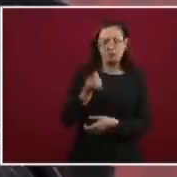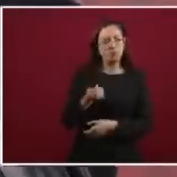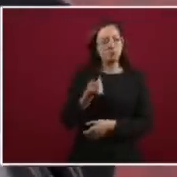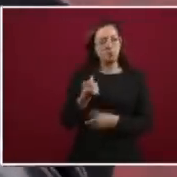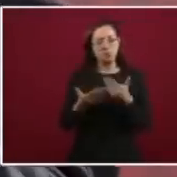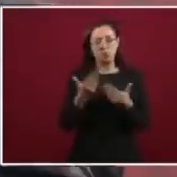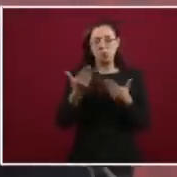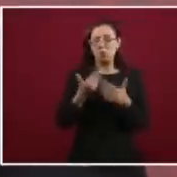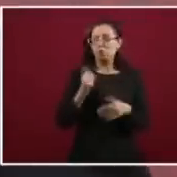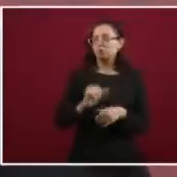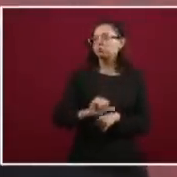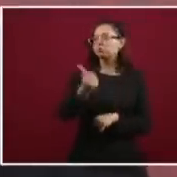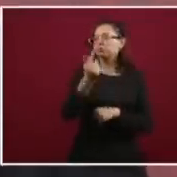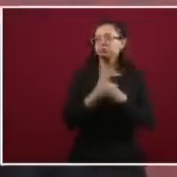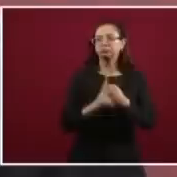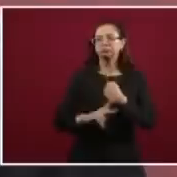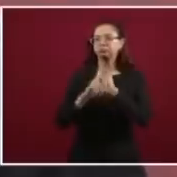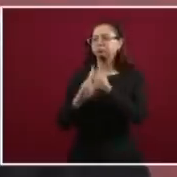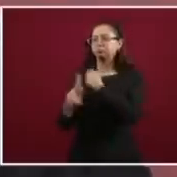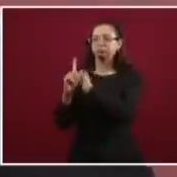sucedía en otros países